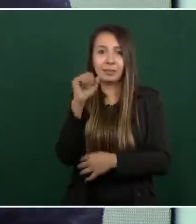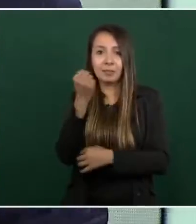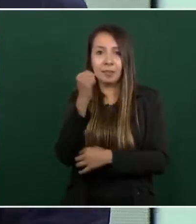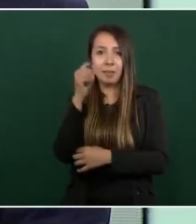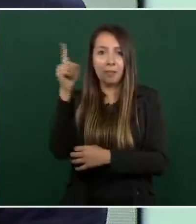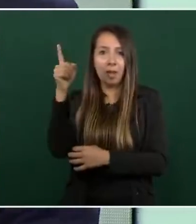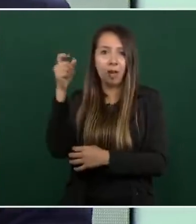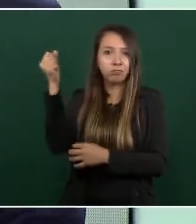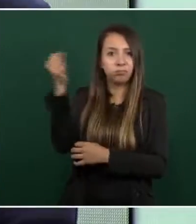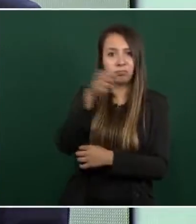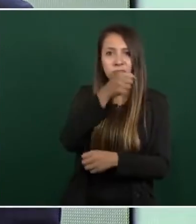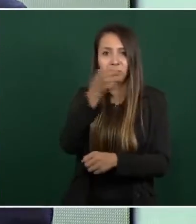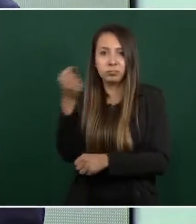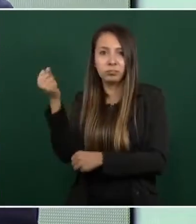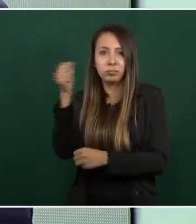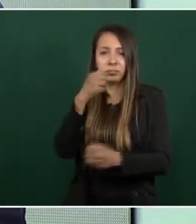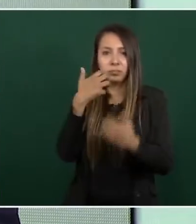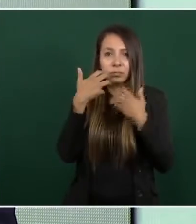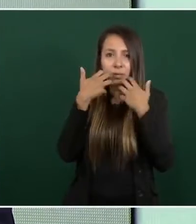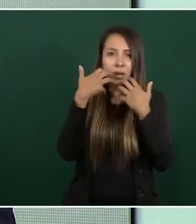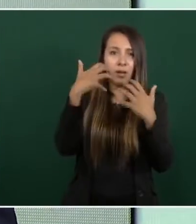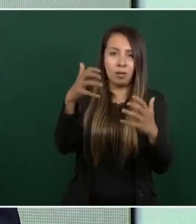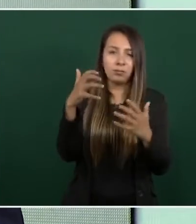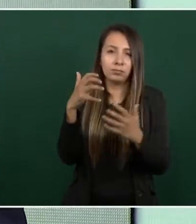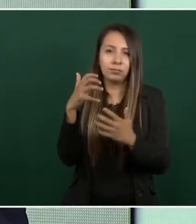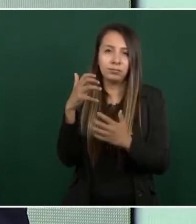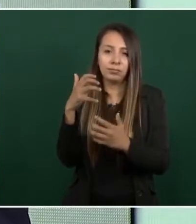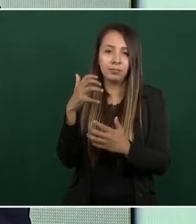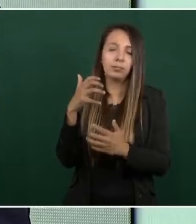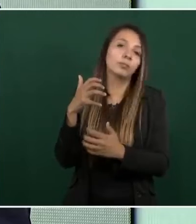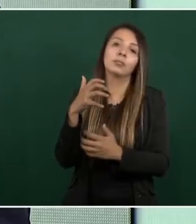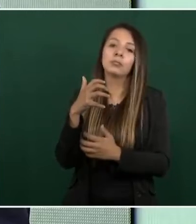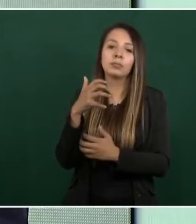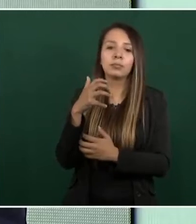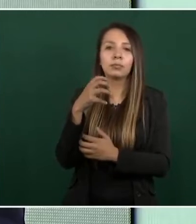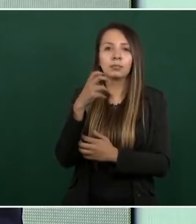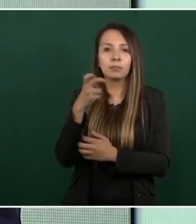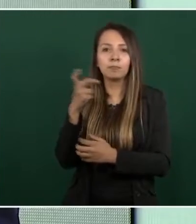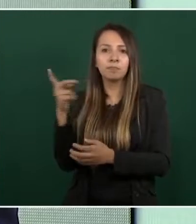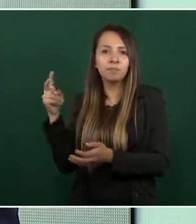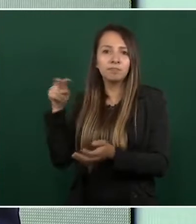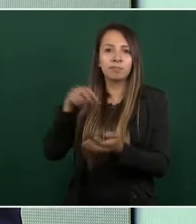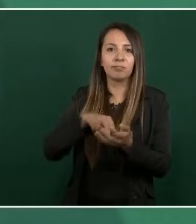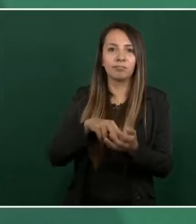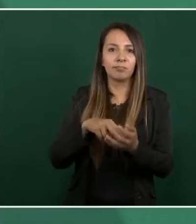Grito, van a actuar los Tigres del Norte.